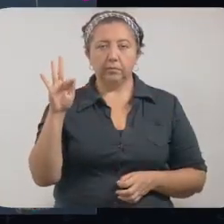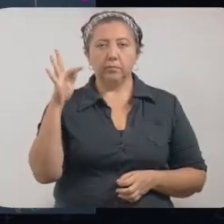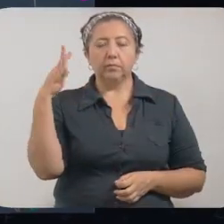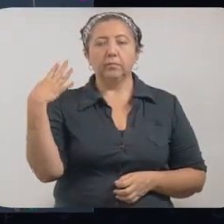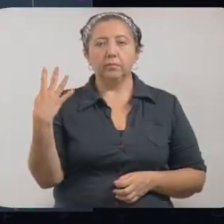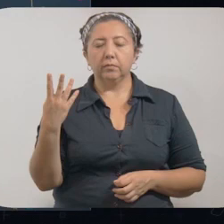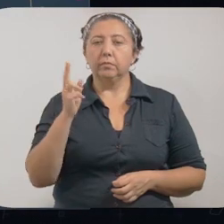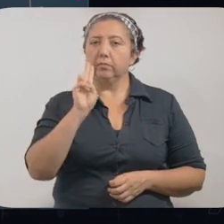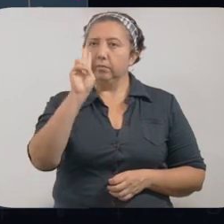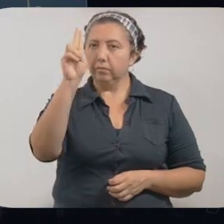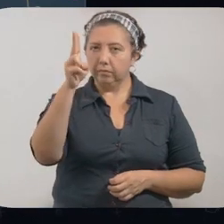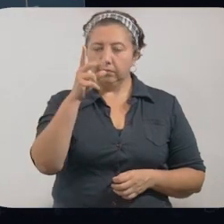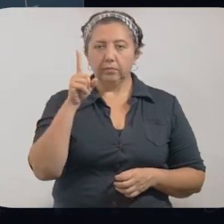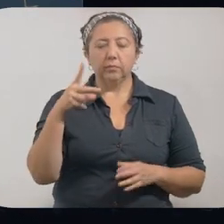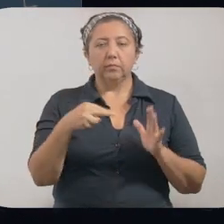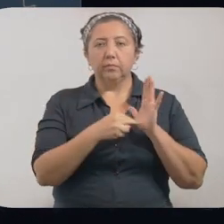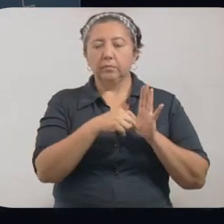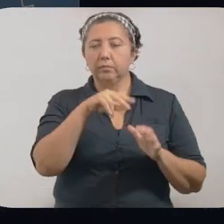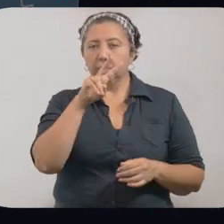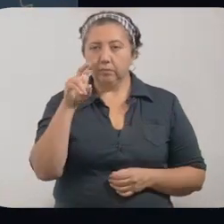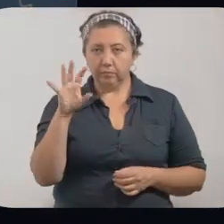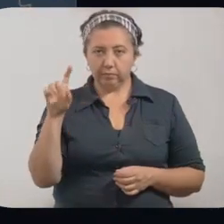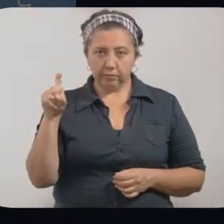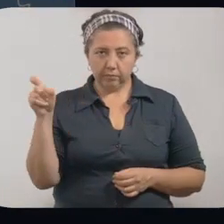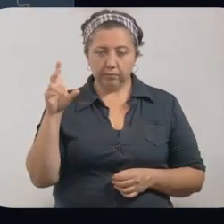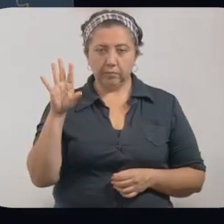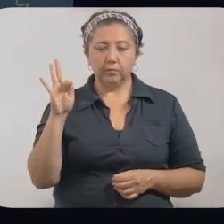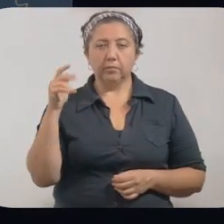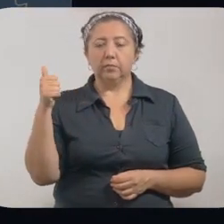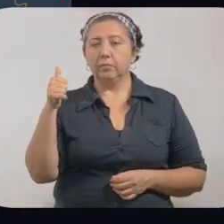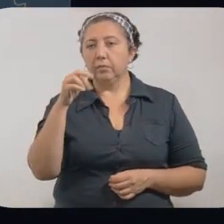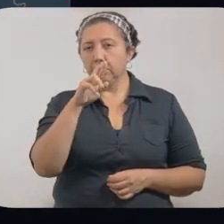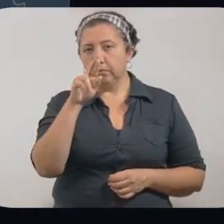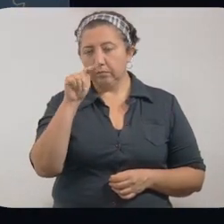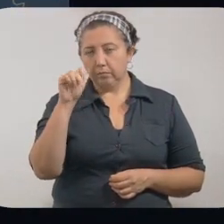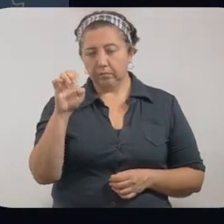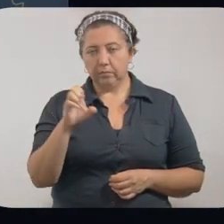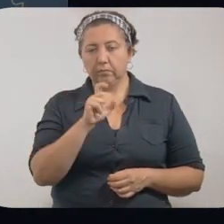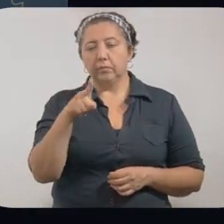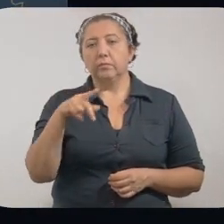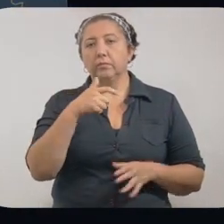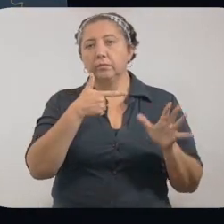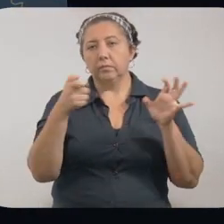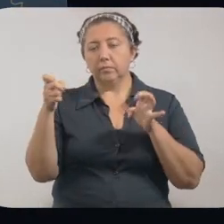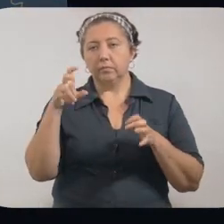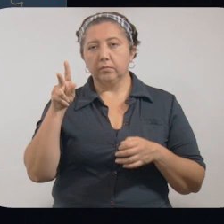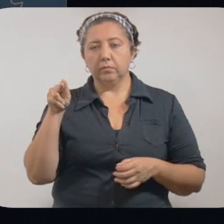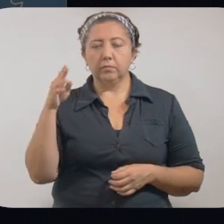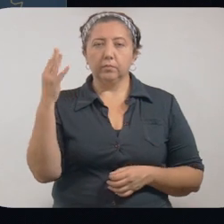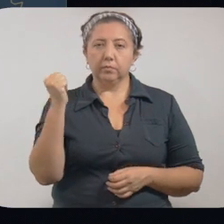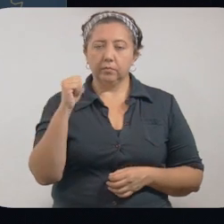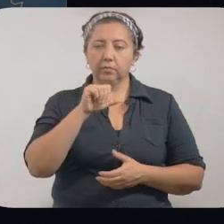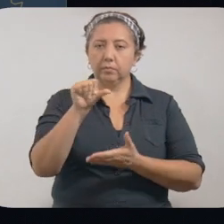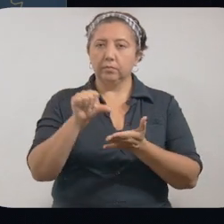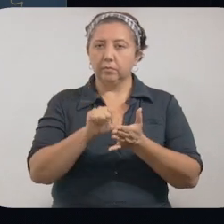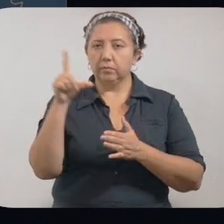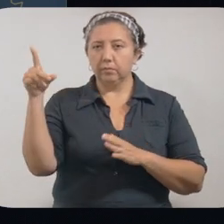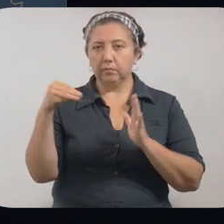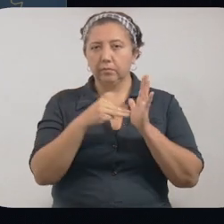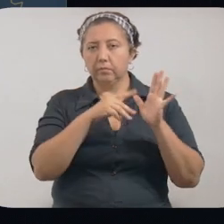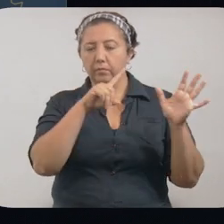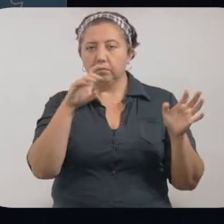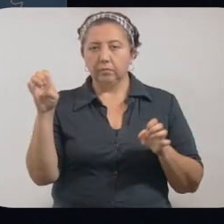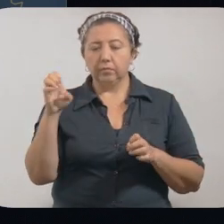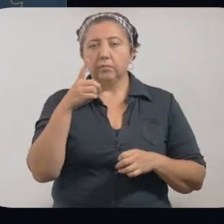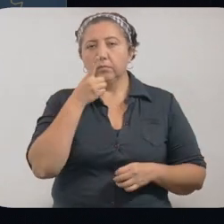1.944 en la zona norte, 2.146 en la zona oriente, 798 en la zona centro, 1.198